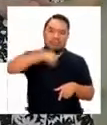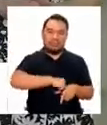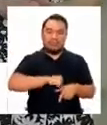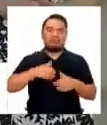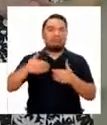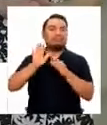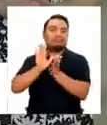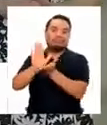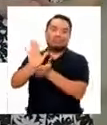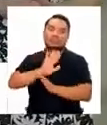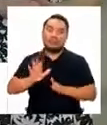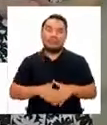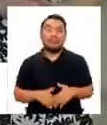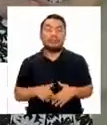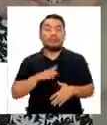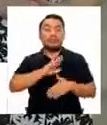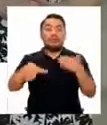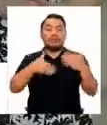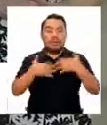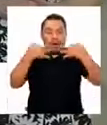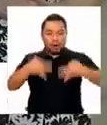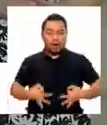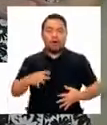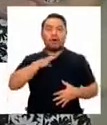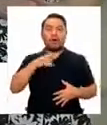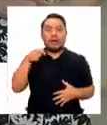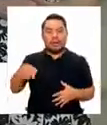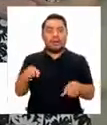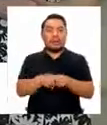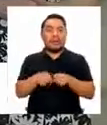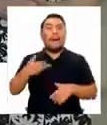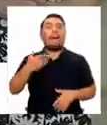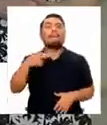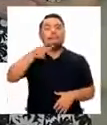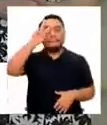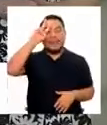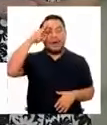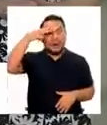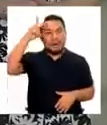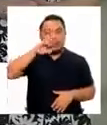manera, las relaciones diplomáticas entre el Perú y México